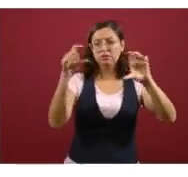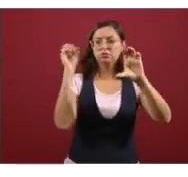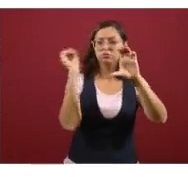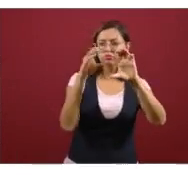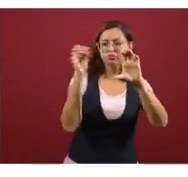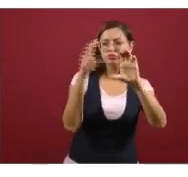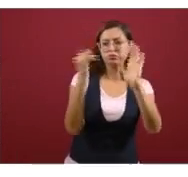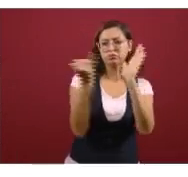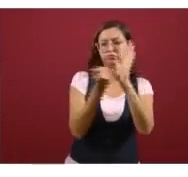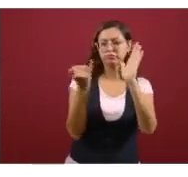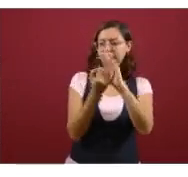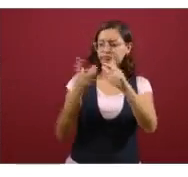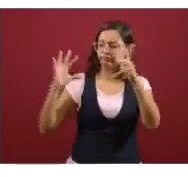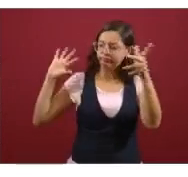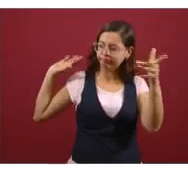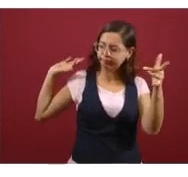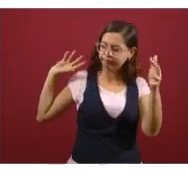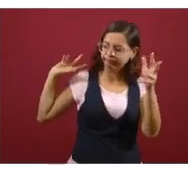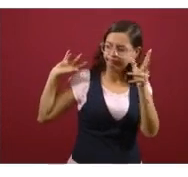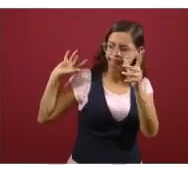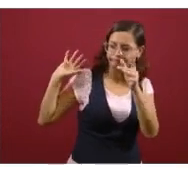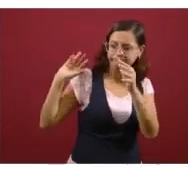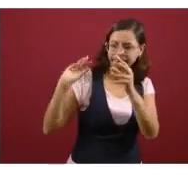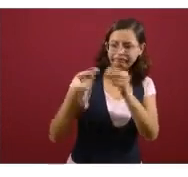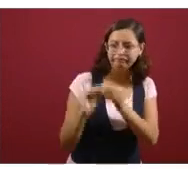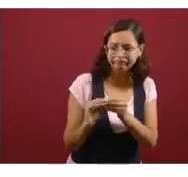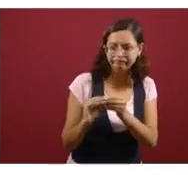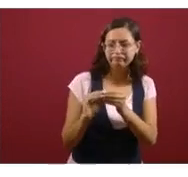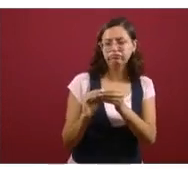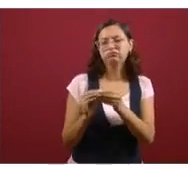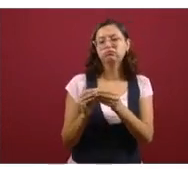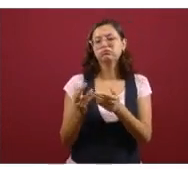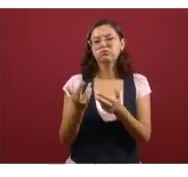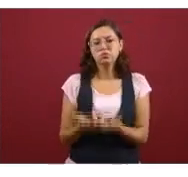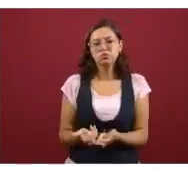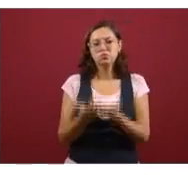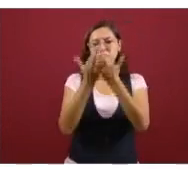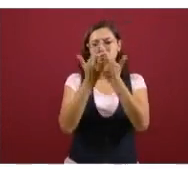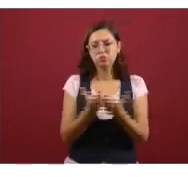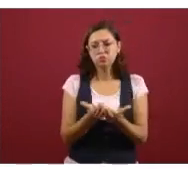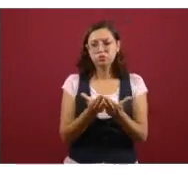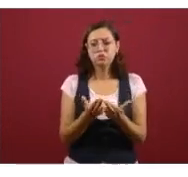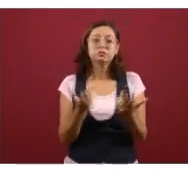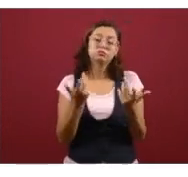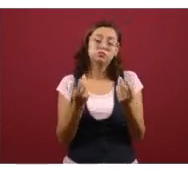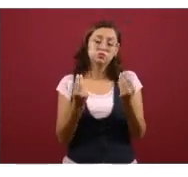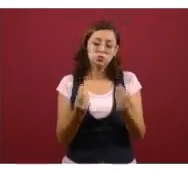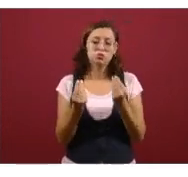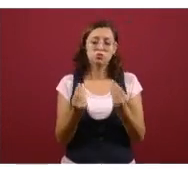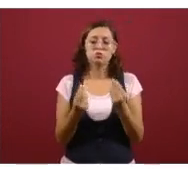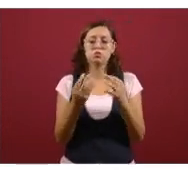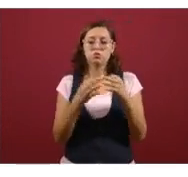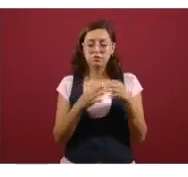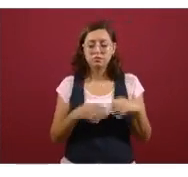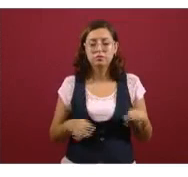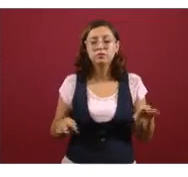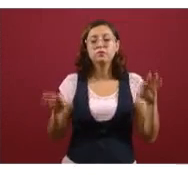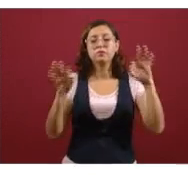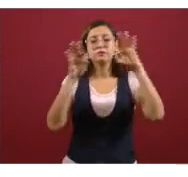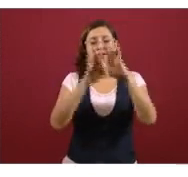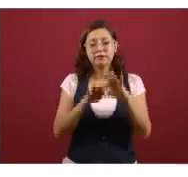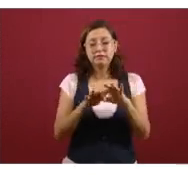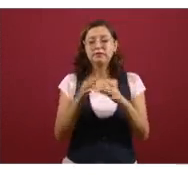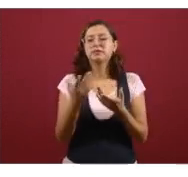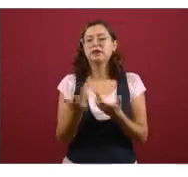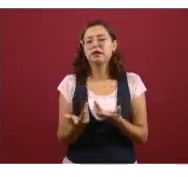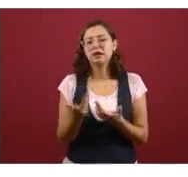que se han venido acumulando a lo largo de la vida de las Afores. Por eso es muy, muy importante que la mayor parte de los productos